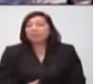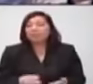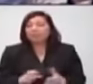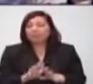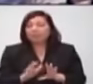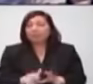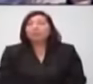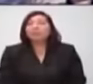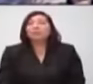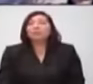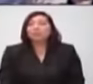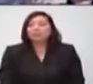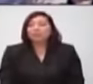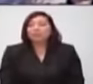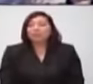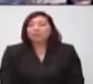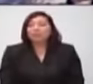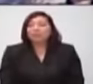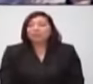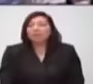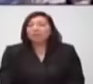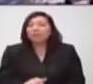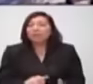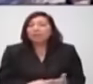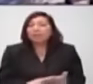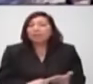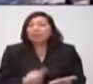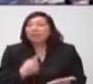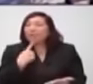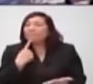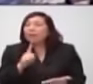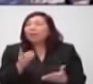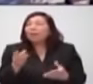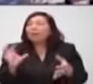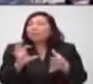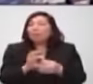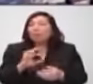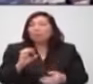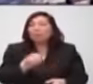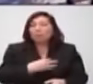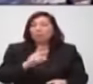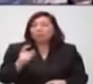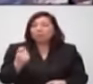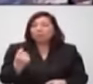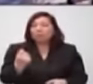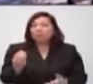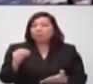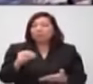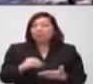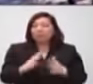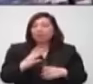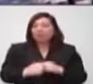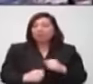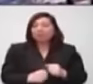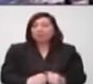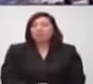Ministerio de Economía, considera los aspectos que fueron pactados en mayo del 2011, adicionar de 10 años de